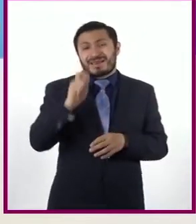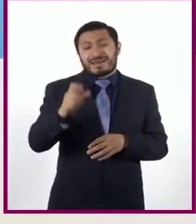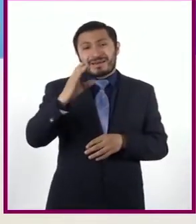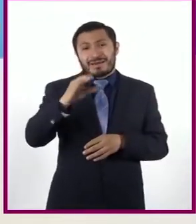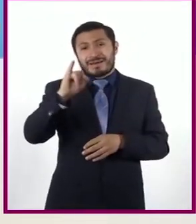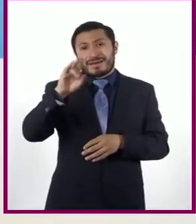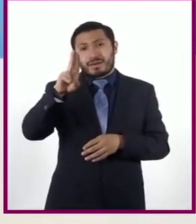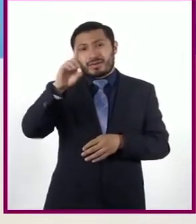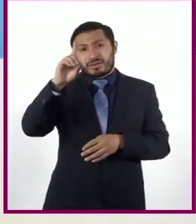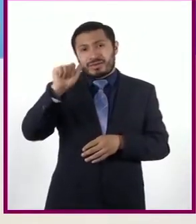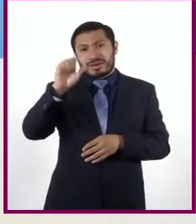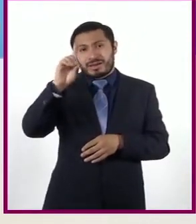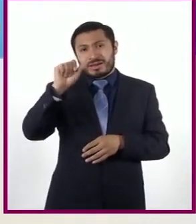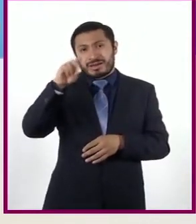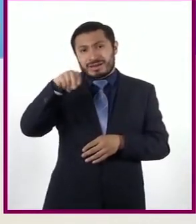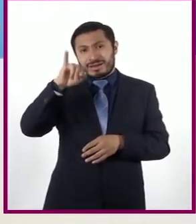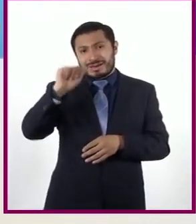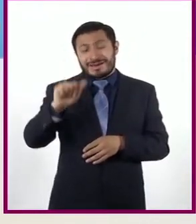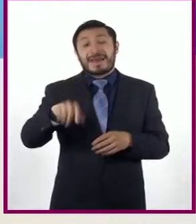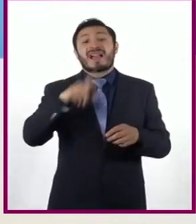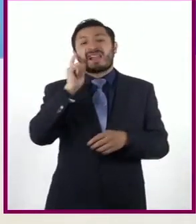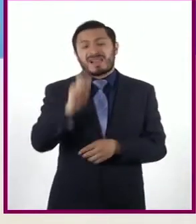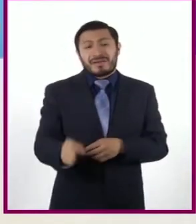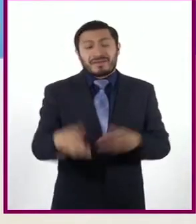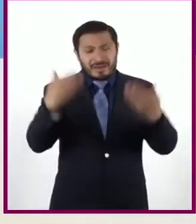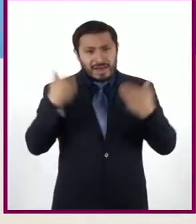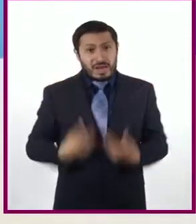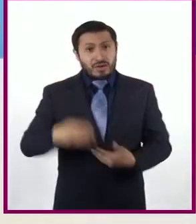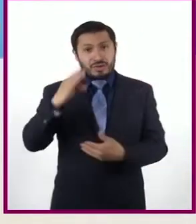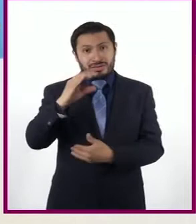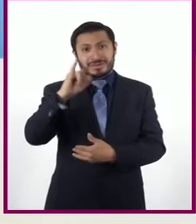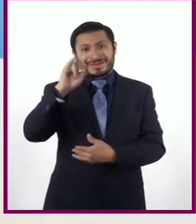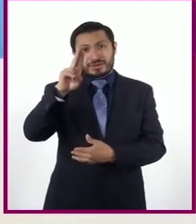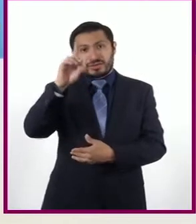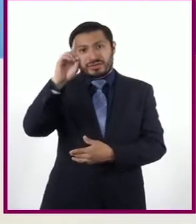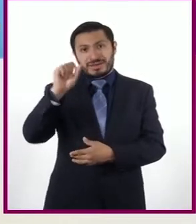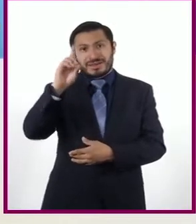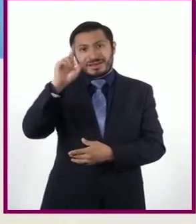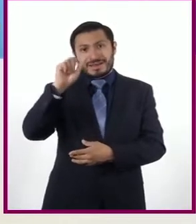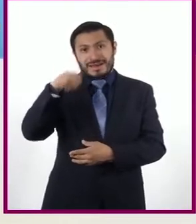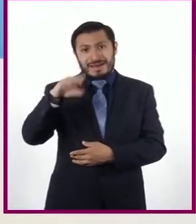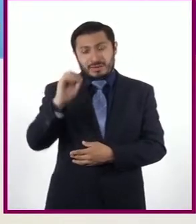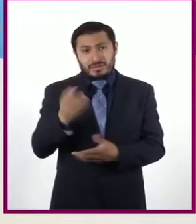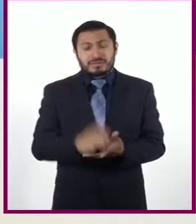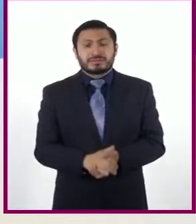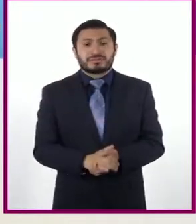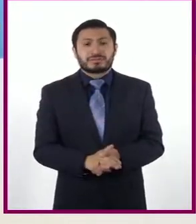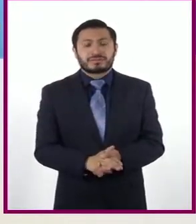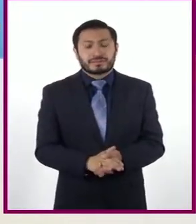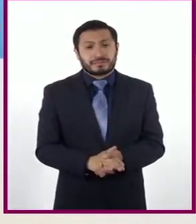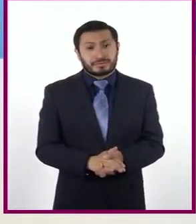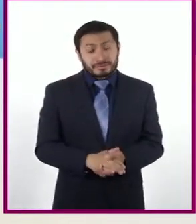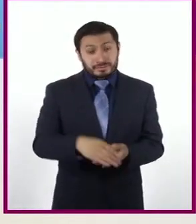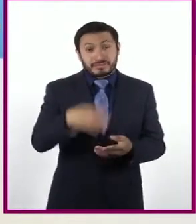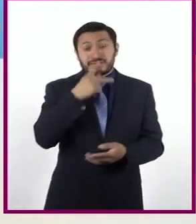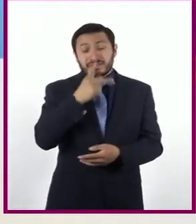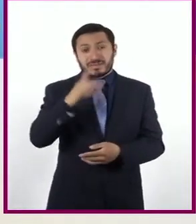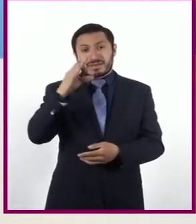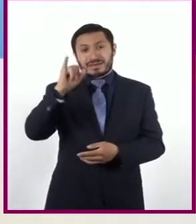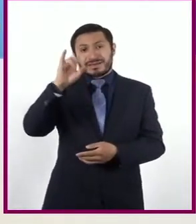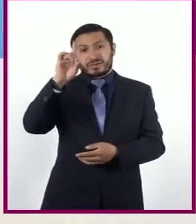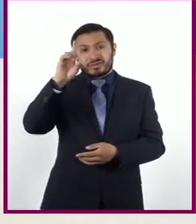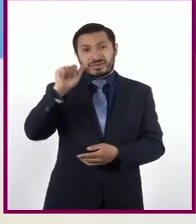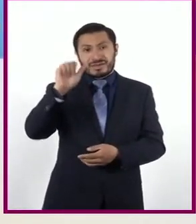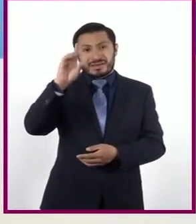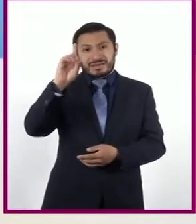es ser ciudadano o ciudadana. Comentabas hace rato que la ciudadanía promueve el ejercicio de